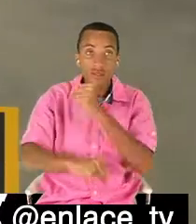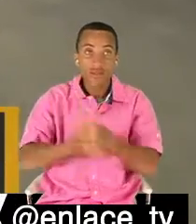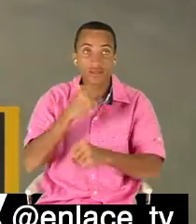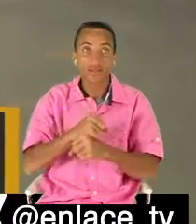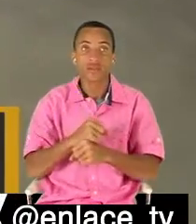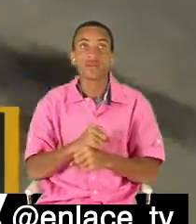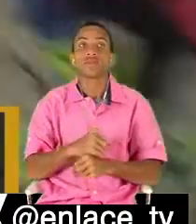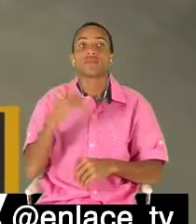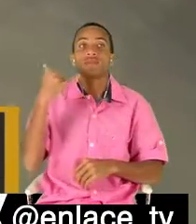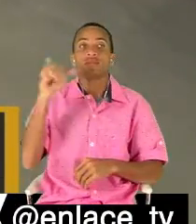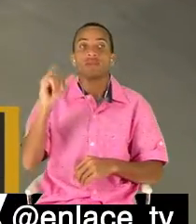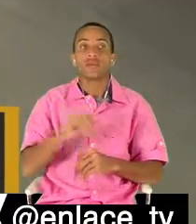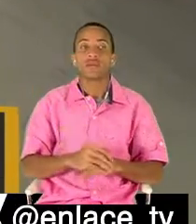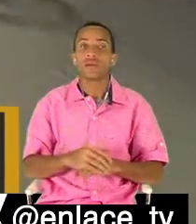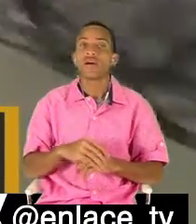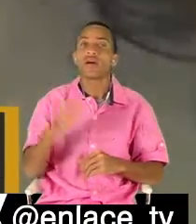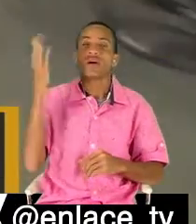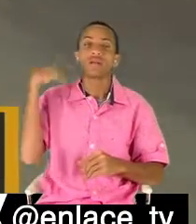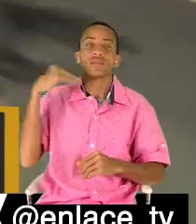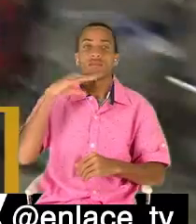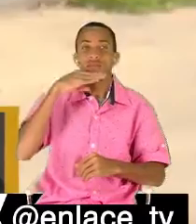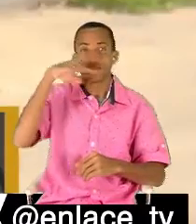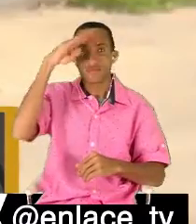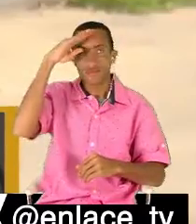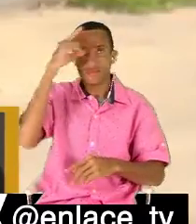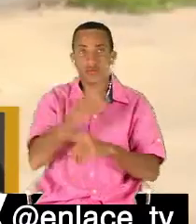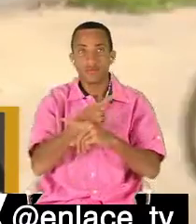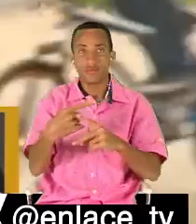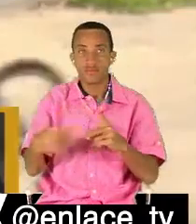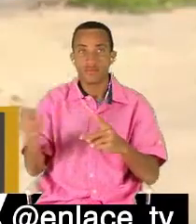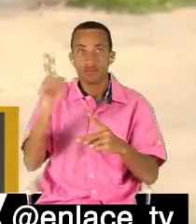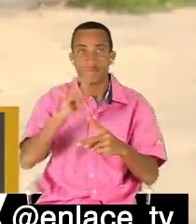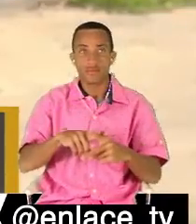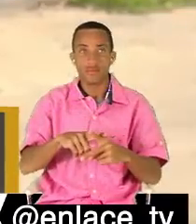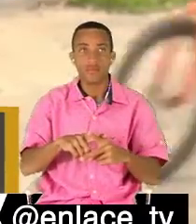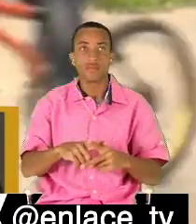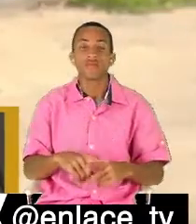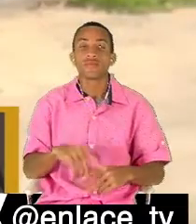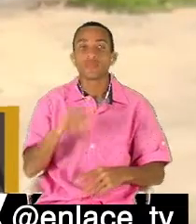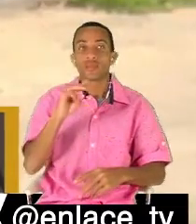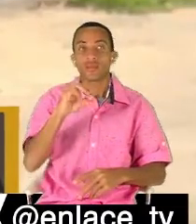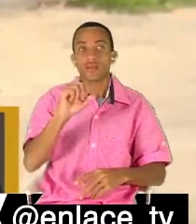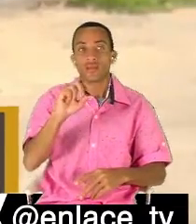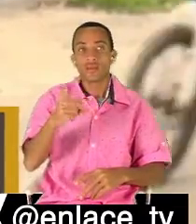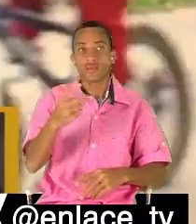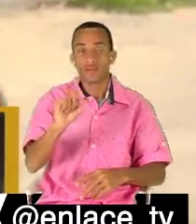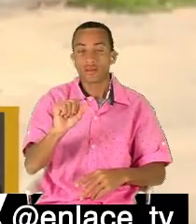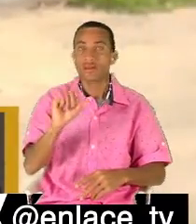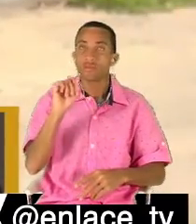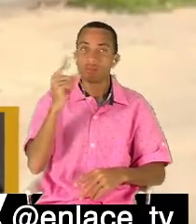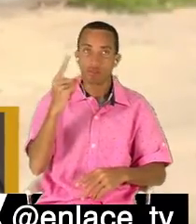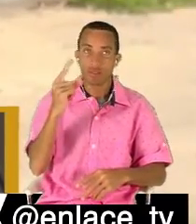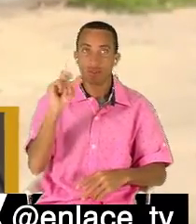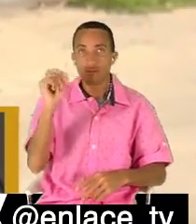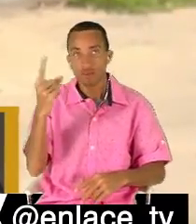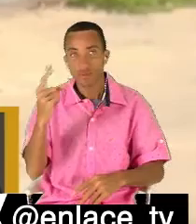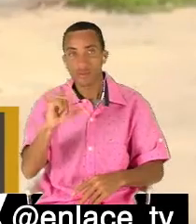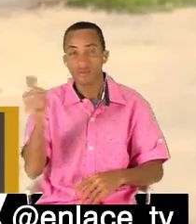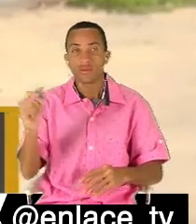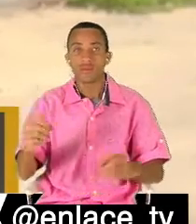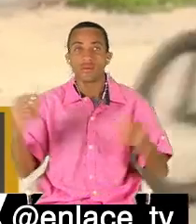de BMX efectuado en Medellín la semana anterior. Las mangas quedé primera, en los cuartos de